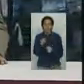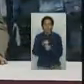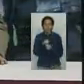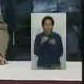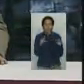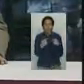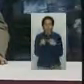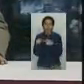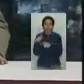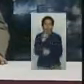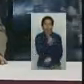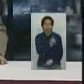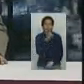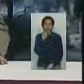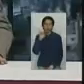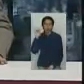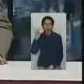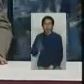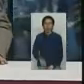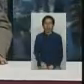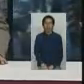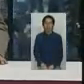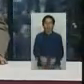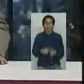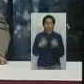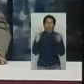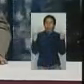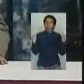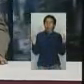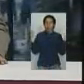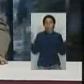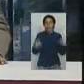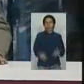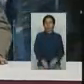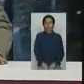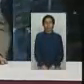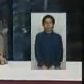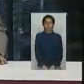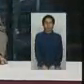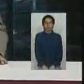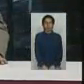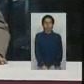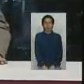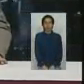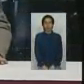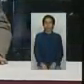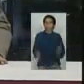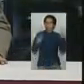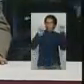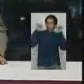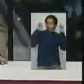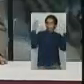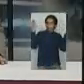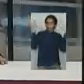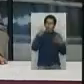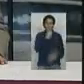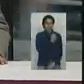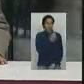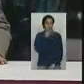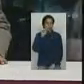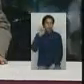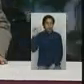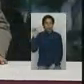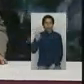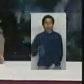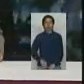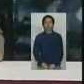el Tribunal Supremo Electoral que generarían, según la representante de Unidad Nacional, susceptibilidad y dudas en el